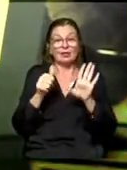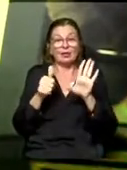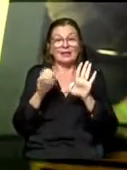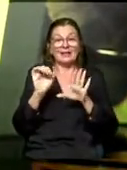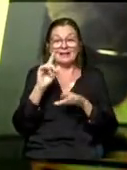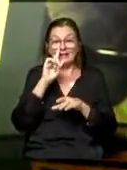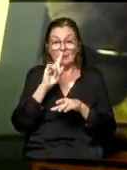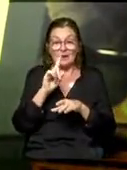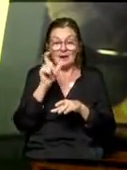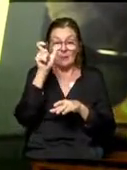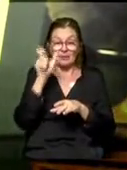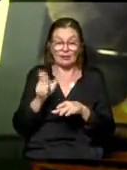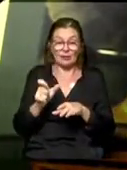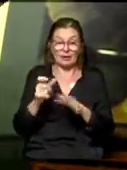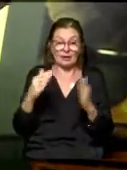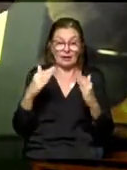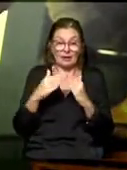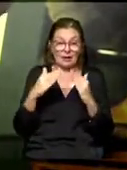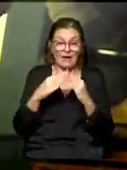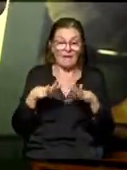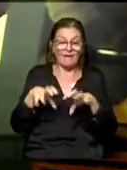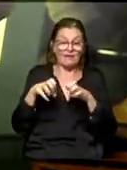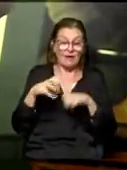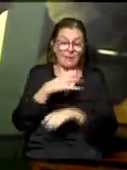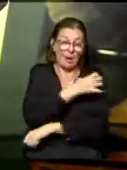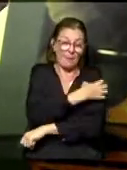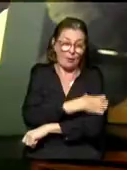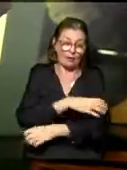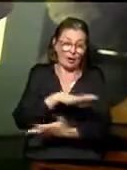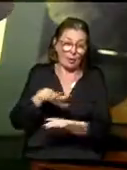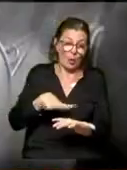las personas que viven actualmente en asentamientos.